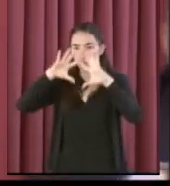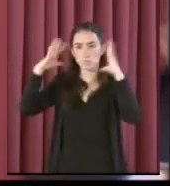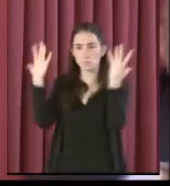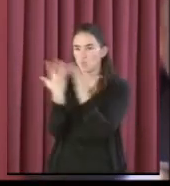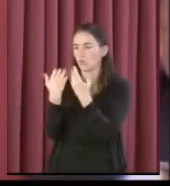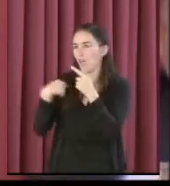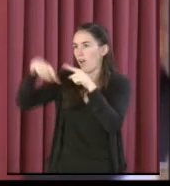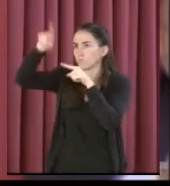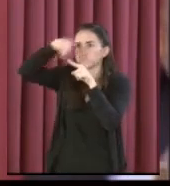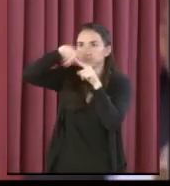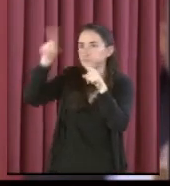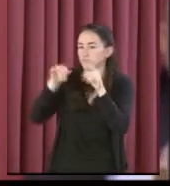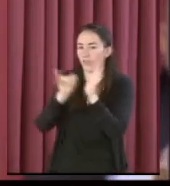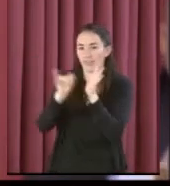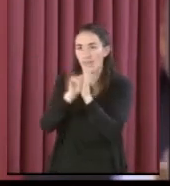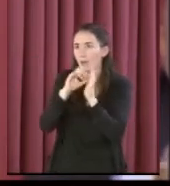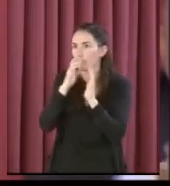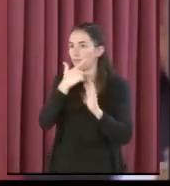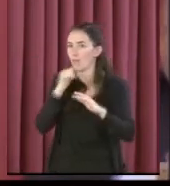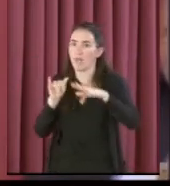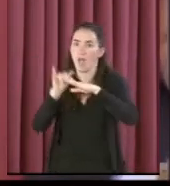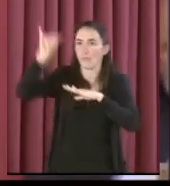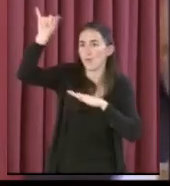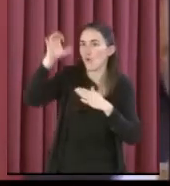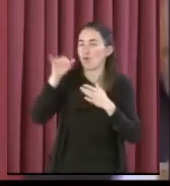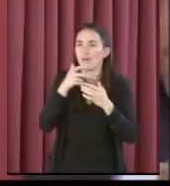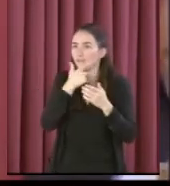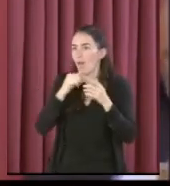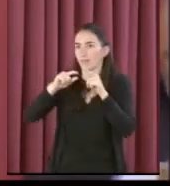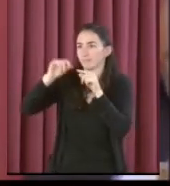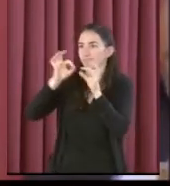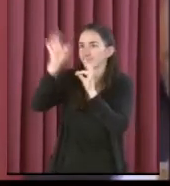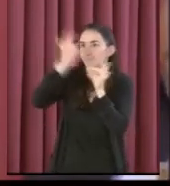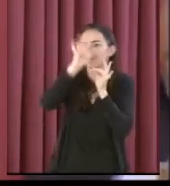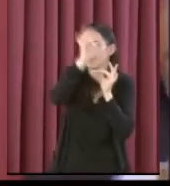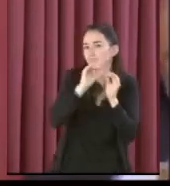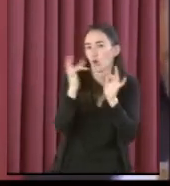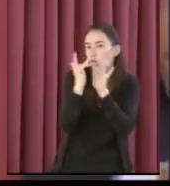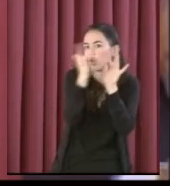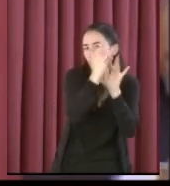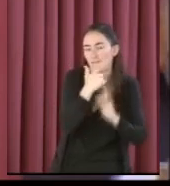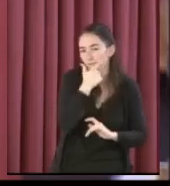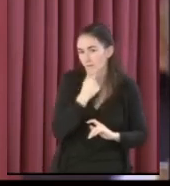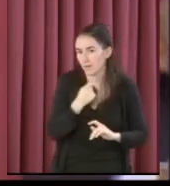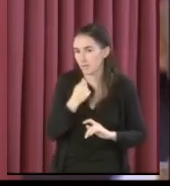en lo que lo local y lo global pugnan por encontrar un punto de equilibrio. En este